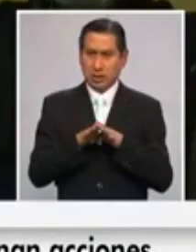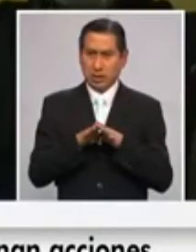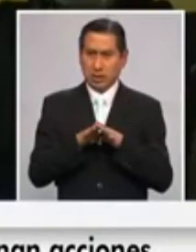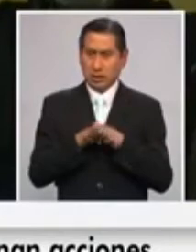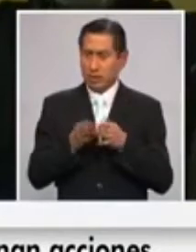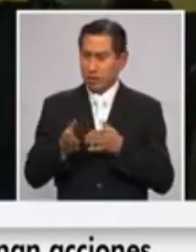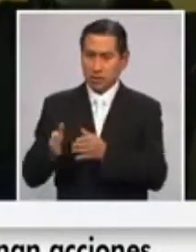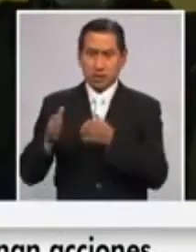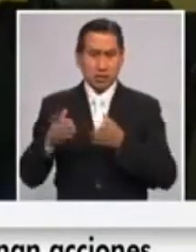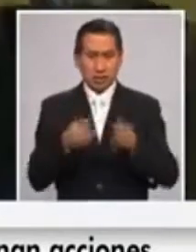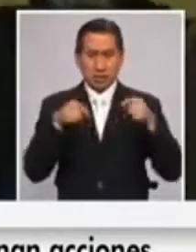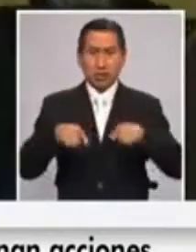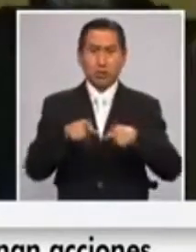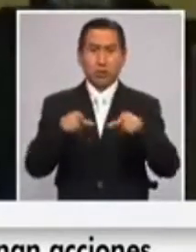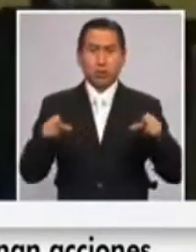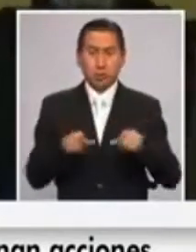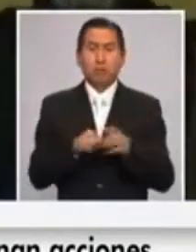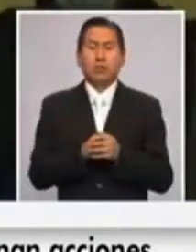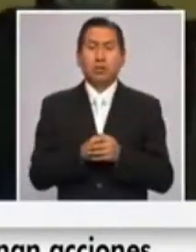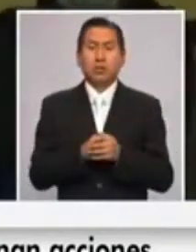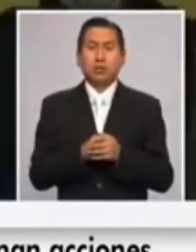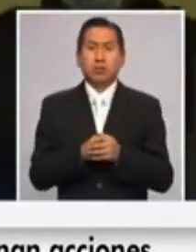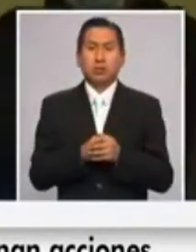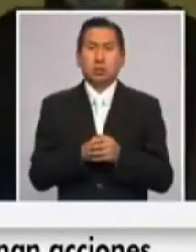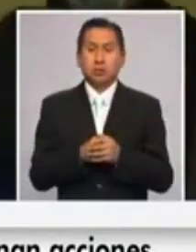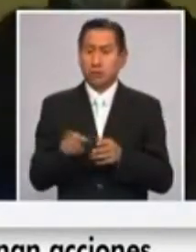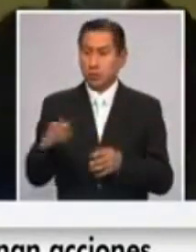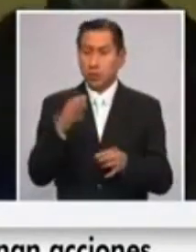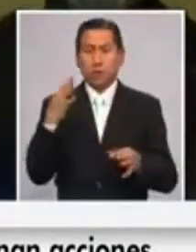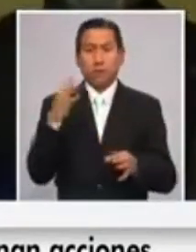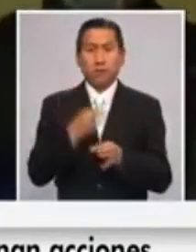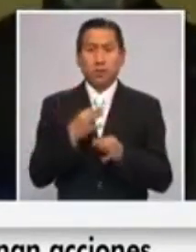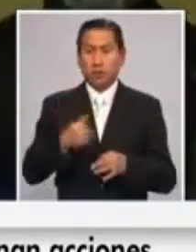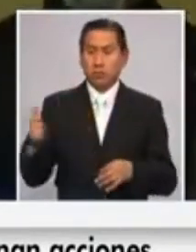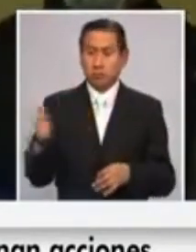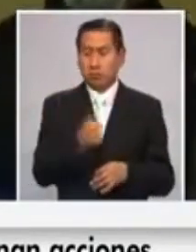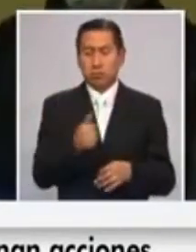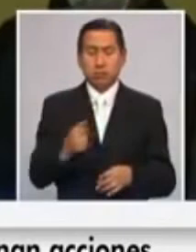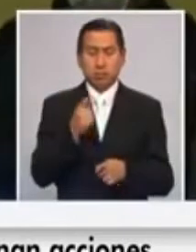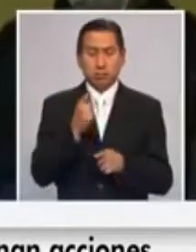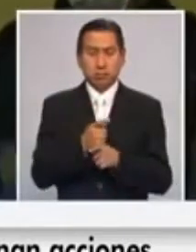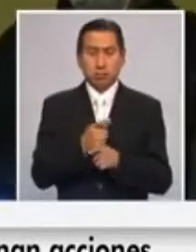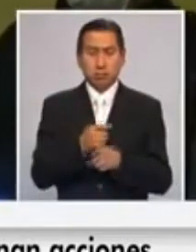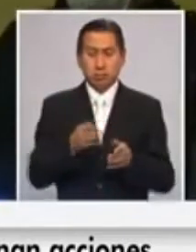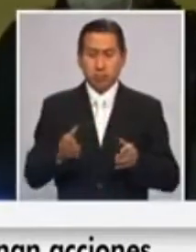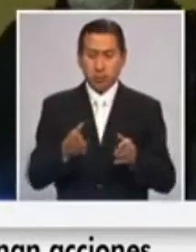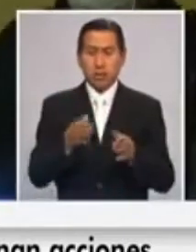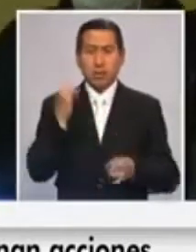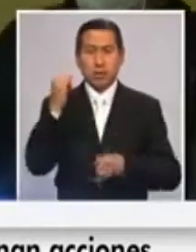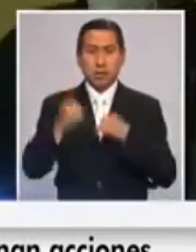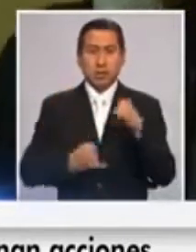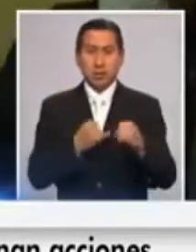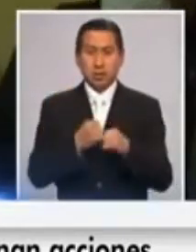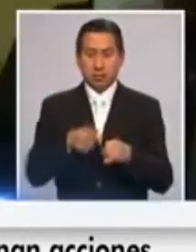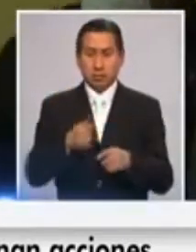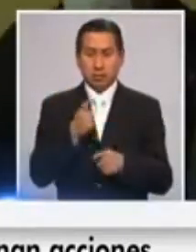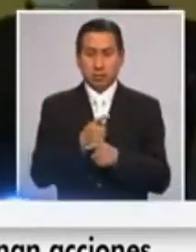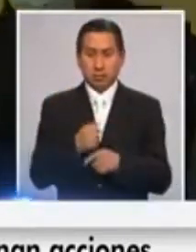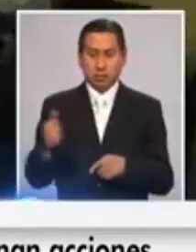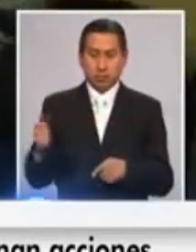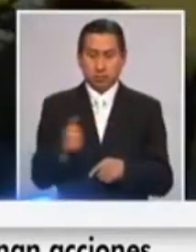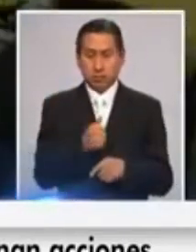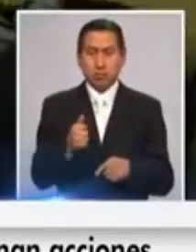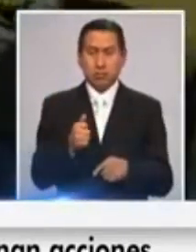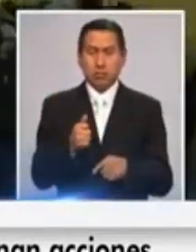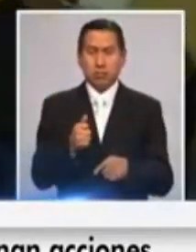caminos a Patacamaya. Seguirán transitando las flotas por la carretera internacional, mejor dicho,